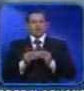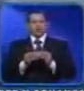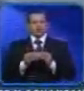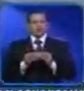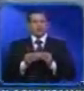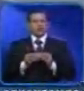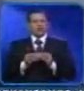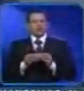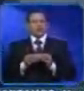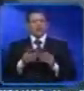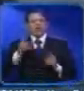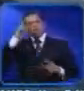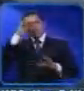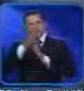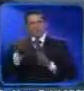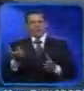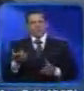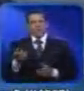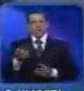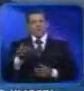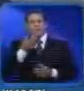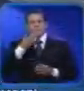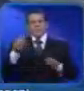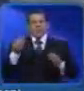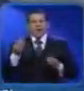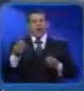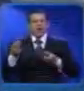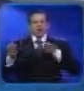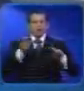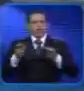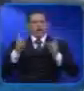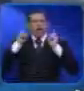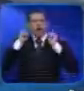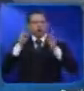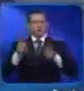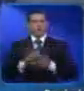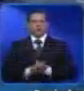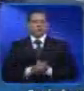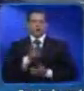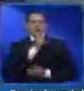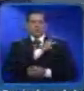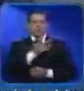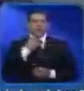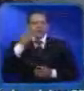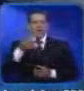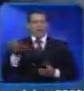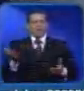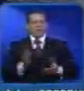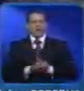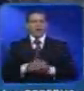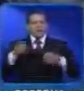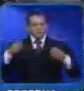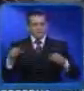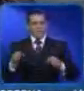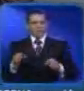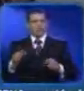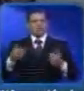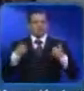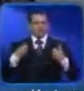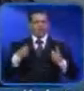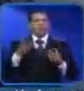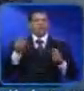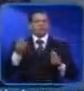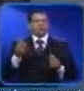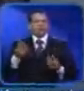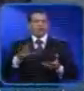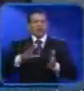destino donde va la persona. Tiene que haber un mejor control en las autopistas de las autoridades, porque la verdad que los motorizados sufrimos las